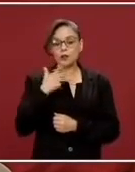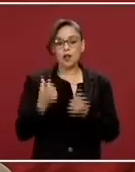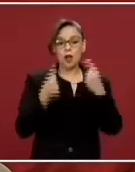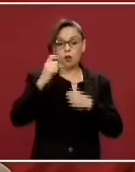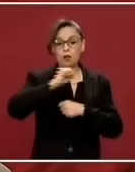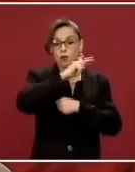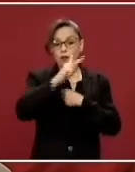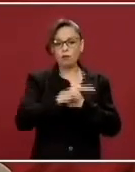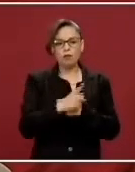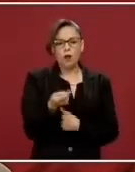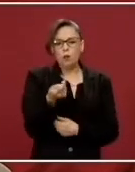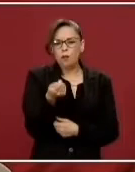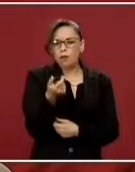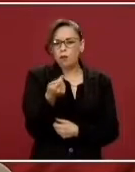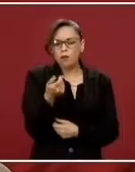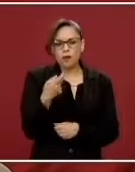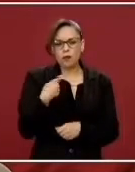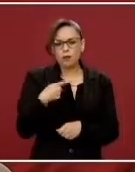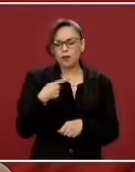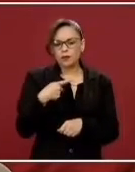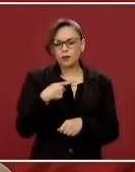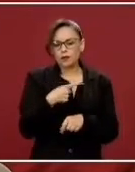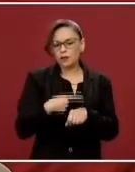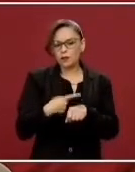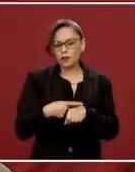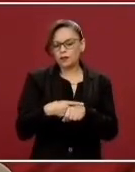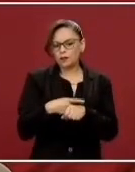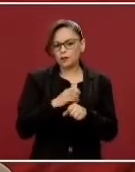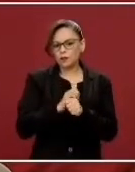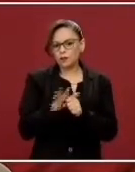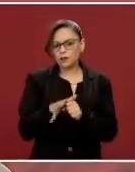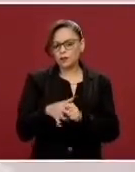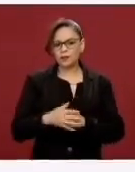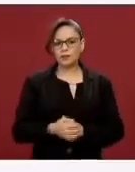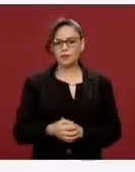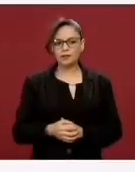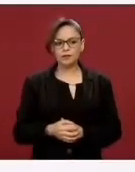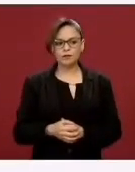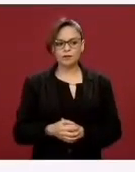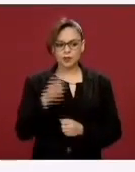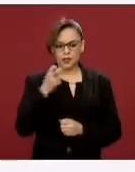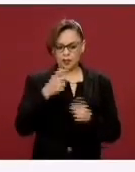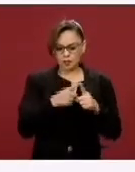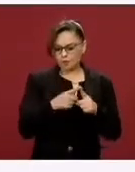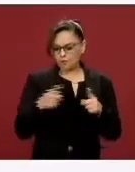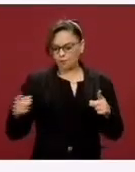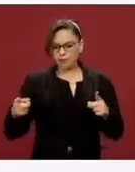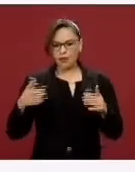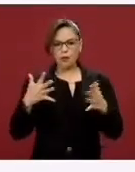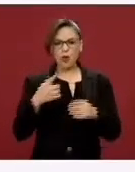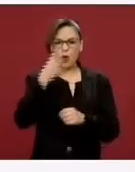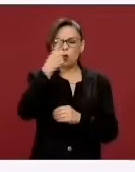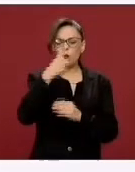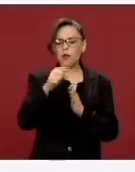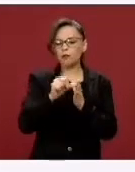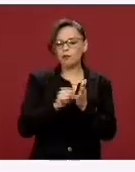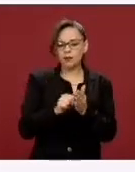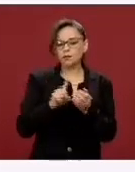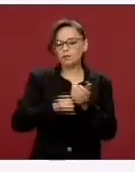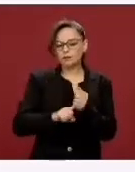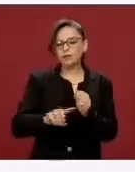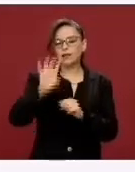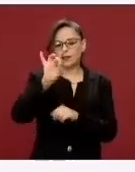de todo este periodo que dura aproximadamente un mes, 30 días. Y así en cada uno de esos países